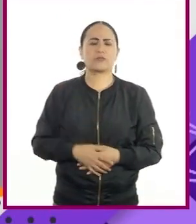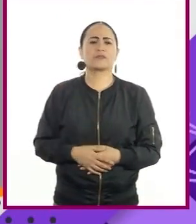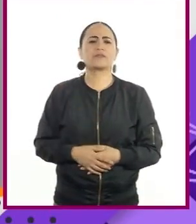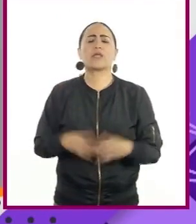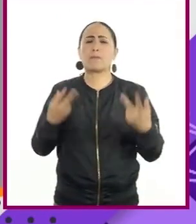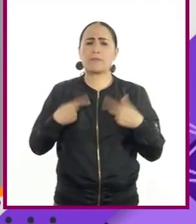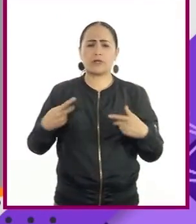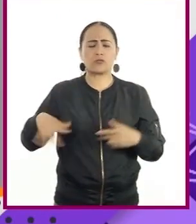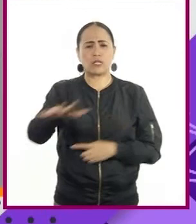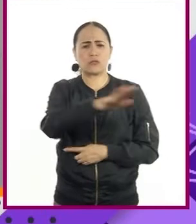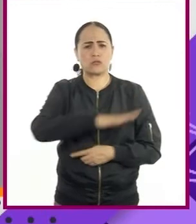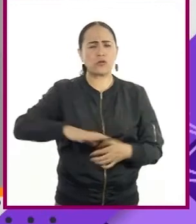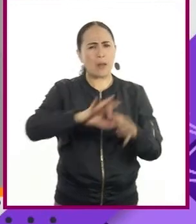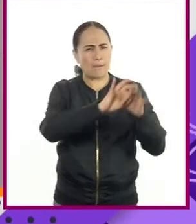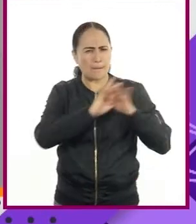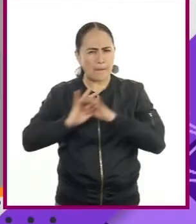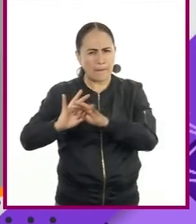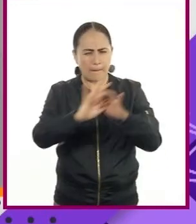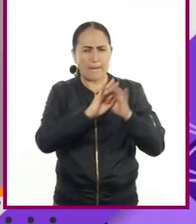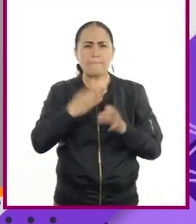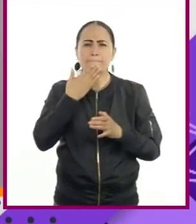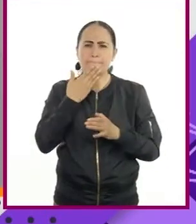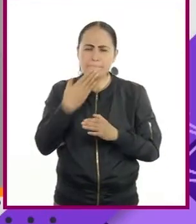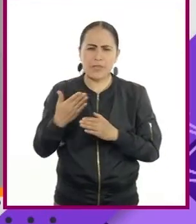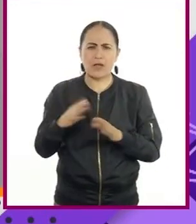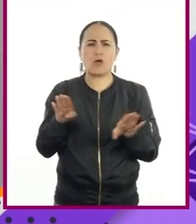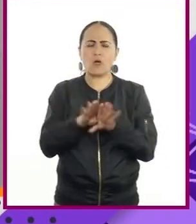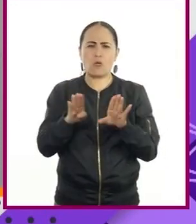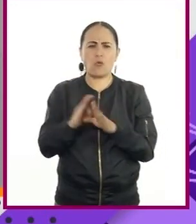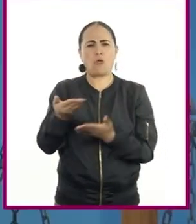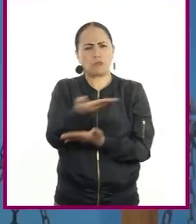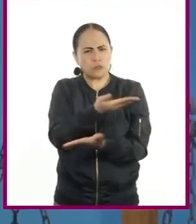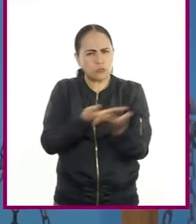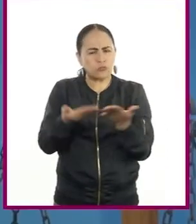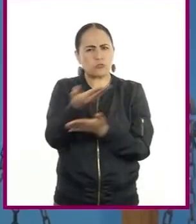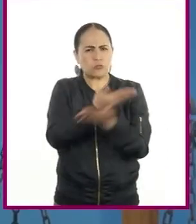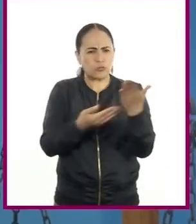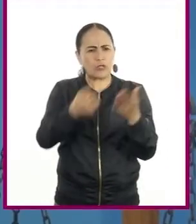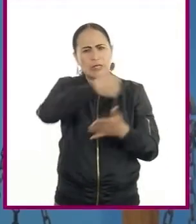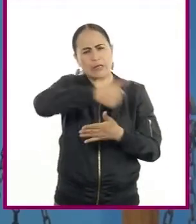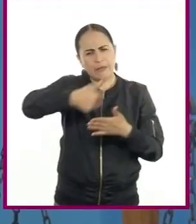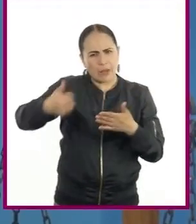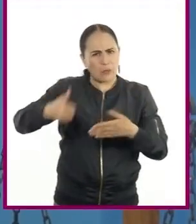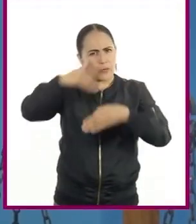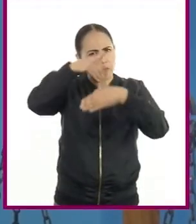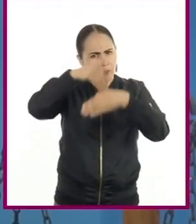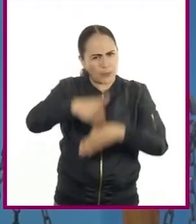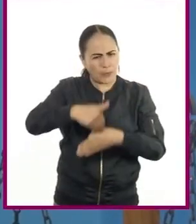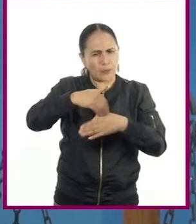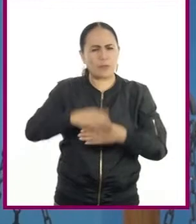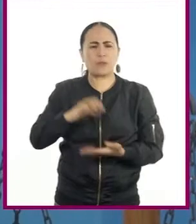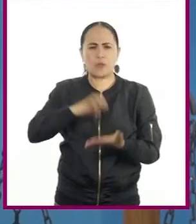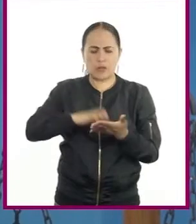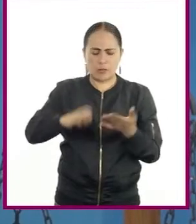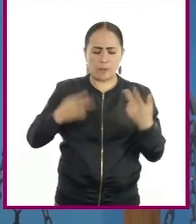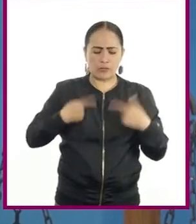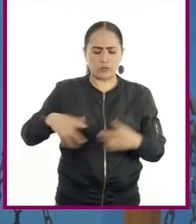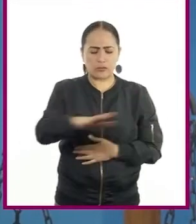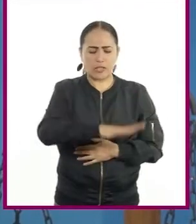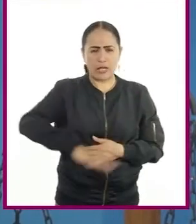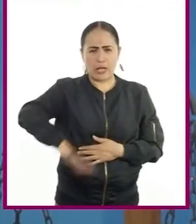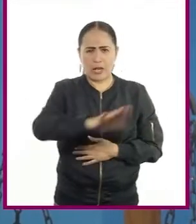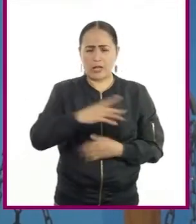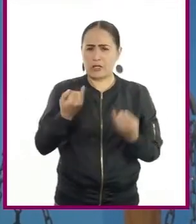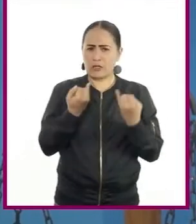sus integrantes deben contribuir a su mantenimiento. Por ejemplo, es obligación de los ciudadanos y los